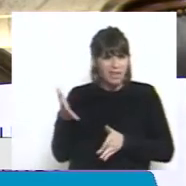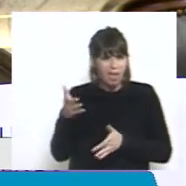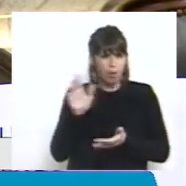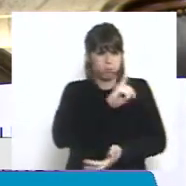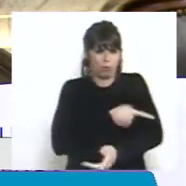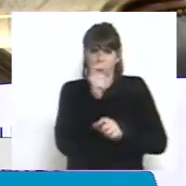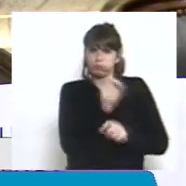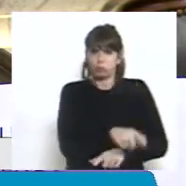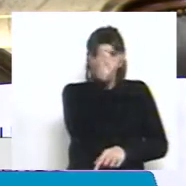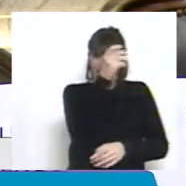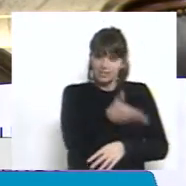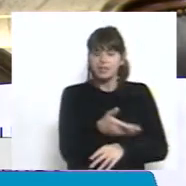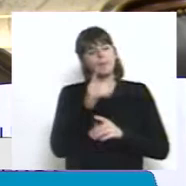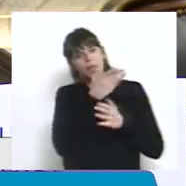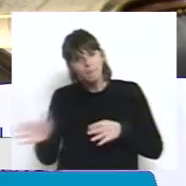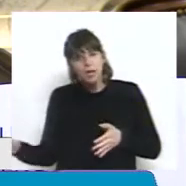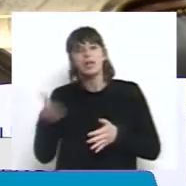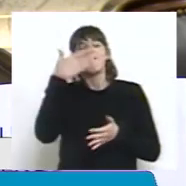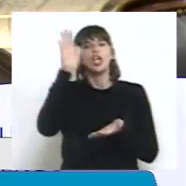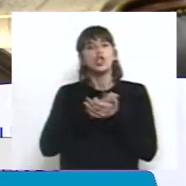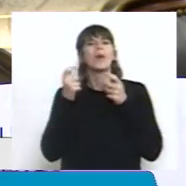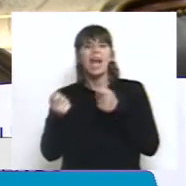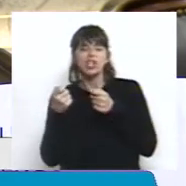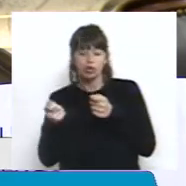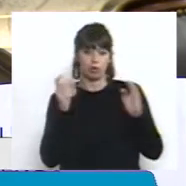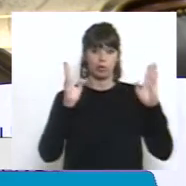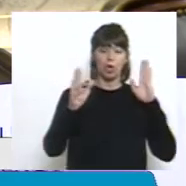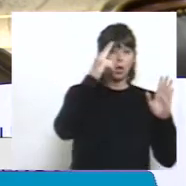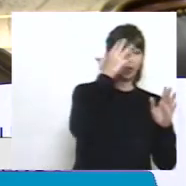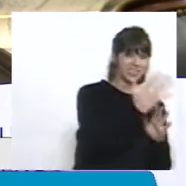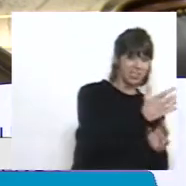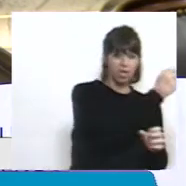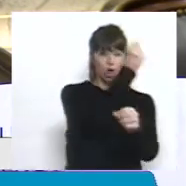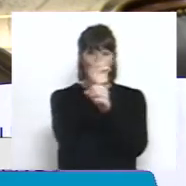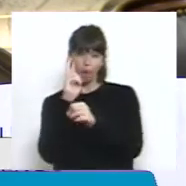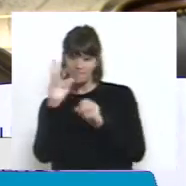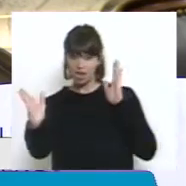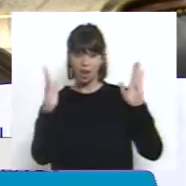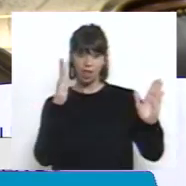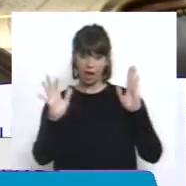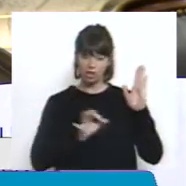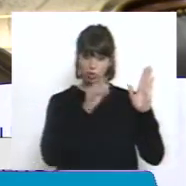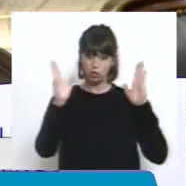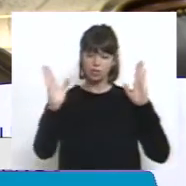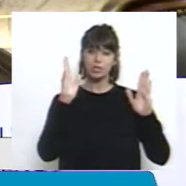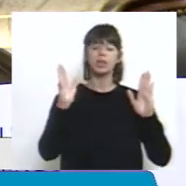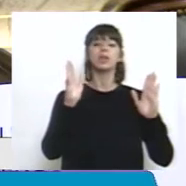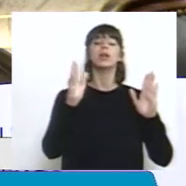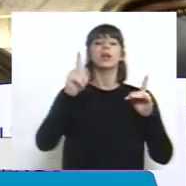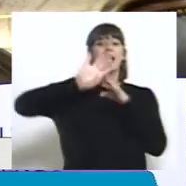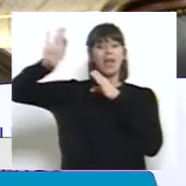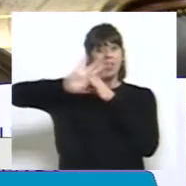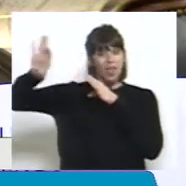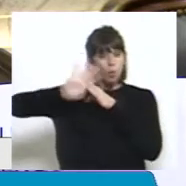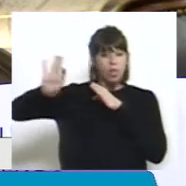los que hablan del gasto, déjenme decirles que durante el periodo 95-2000 El 61% del endeudamiento público